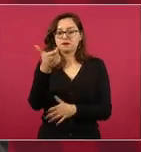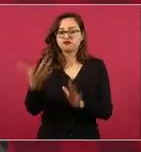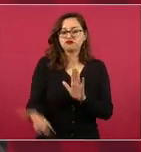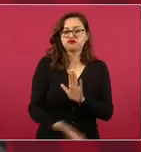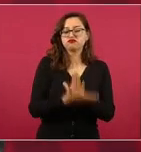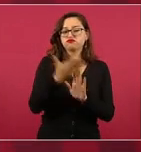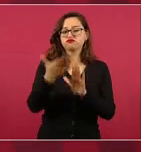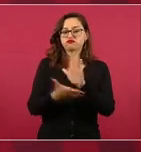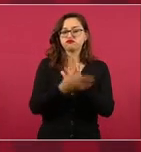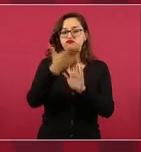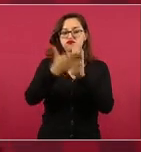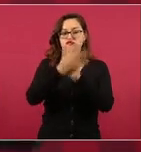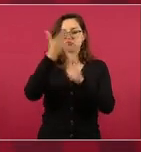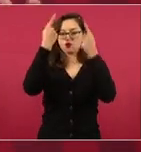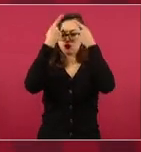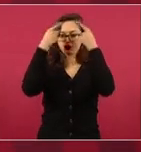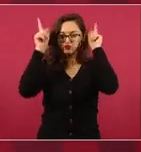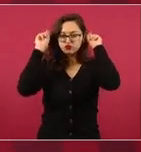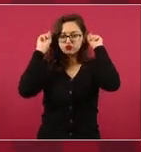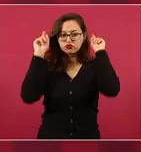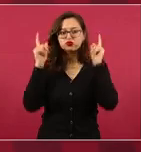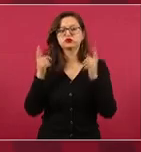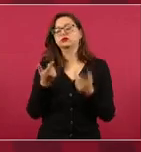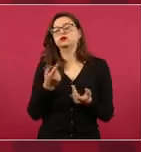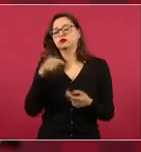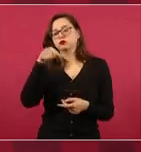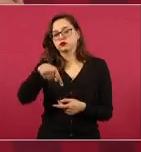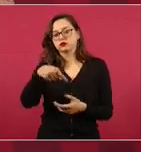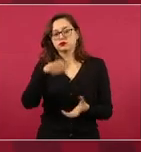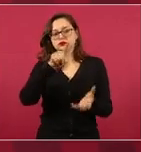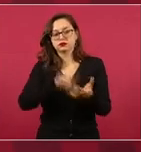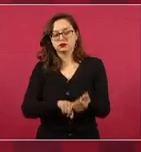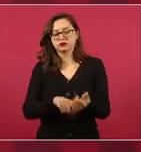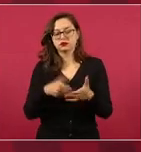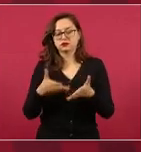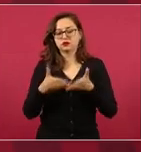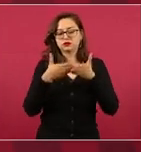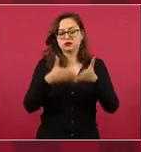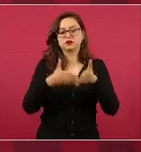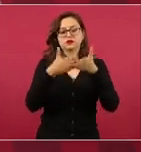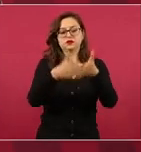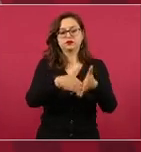1,000 millones de pesos. Es una base naval, muelle,